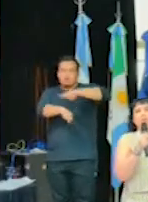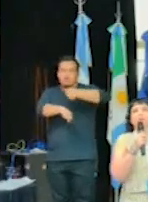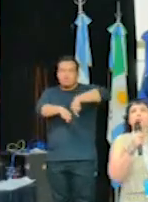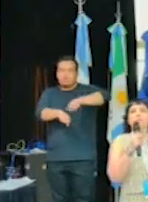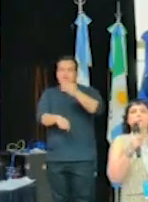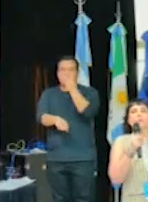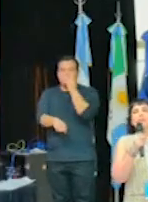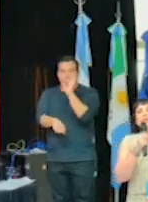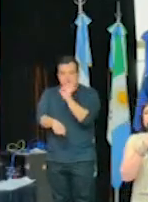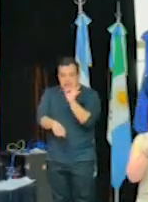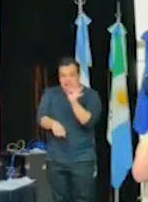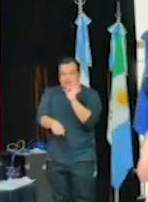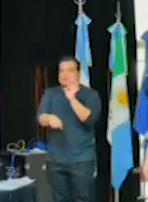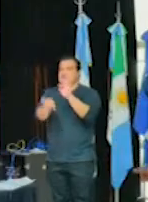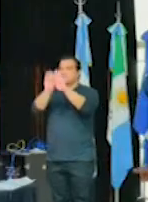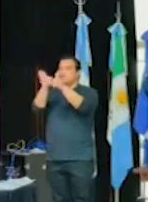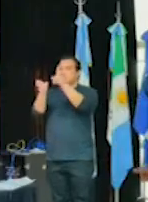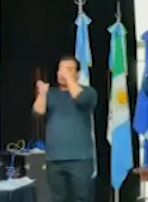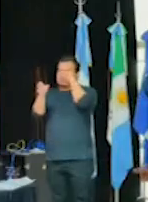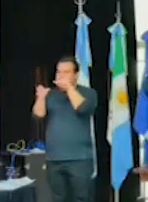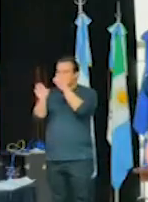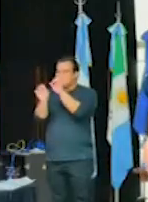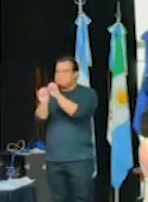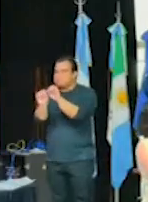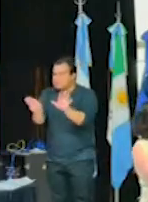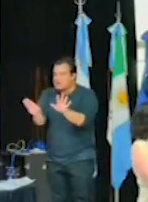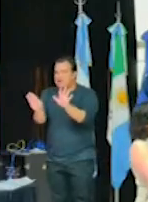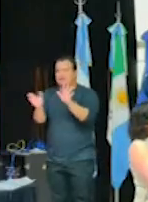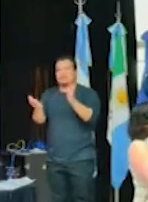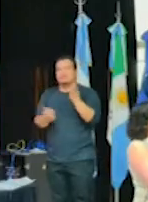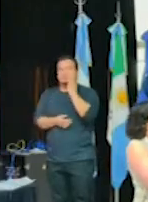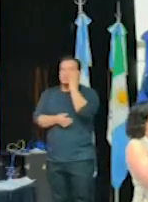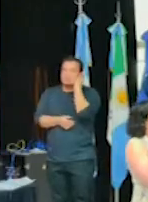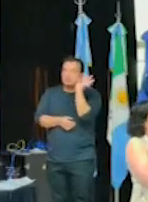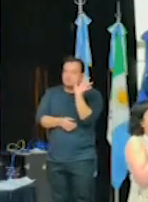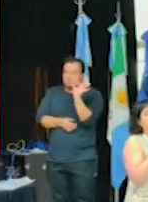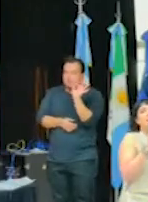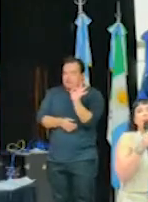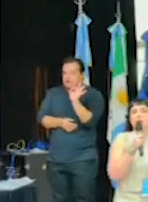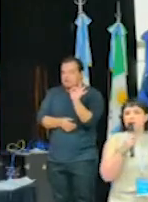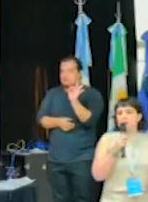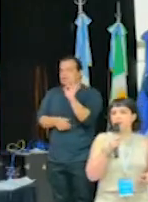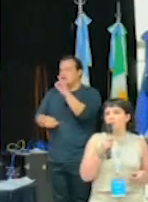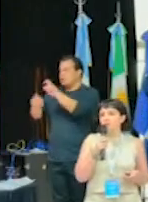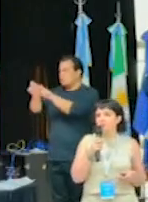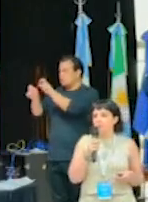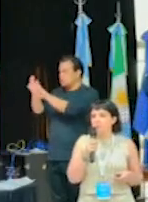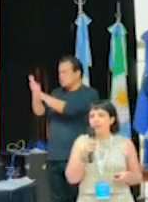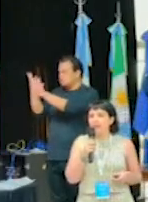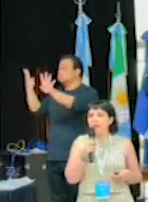malas condiciones, sin dormir, sobreexigidos, con alta cantidad de pacientes, sin